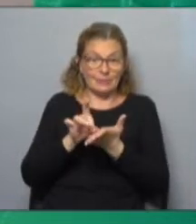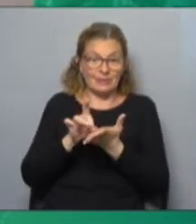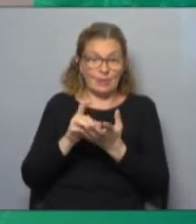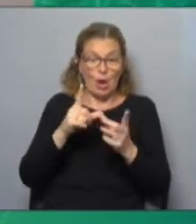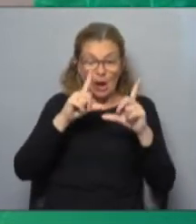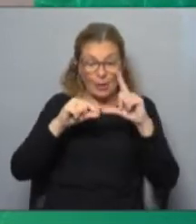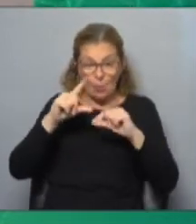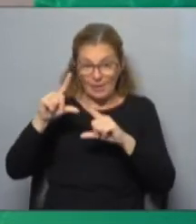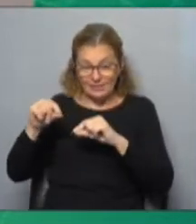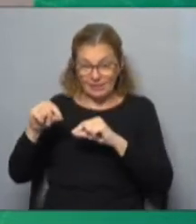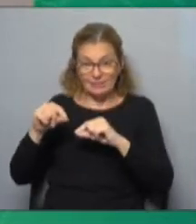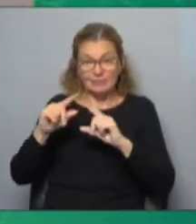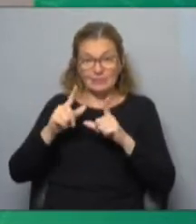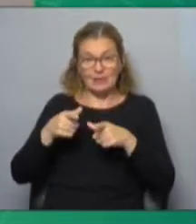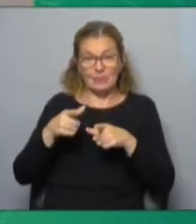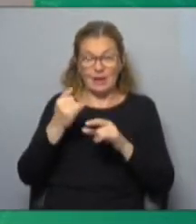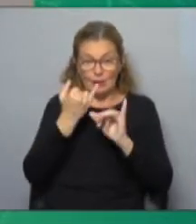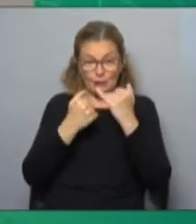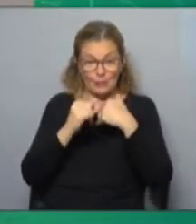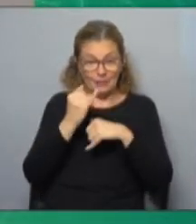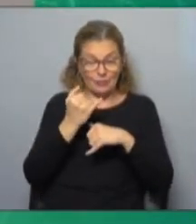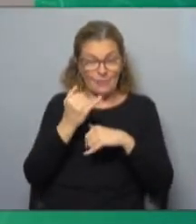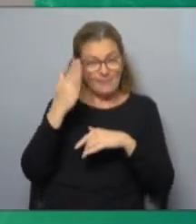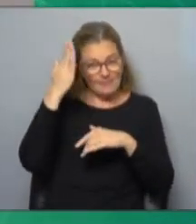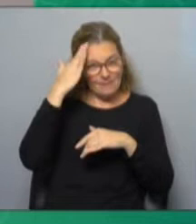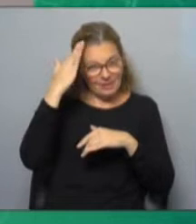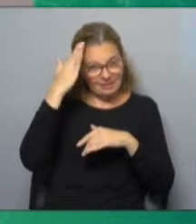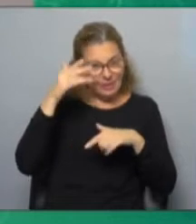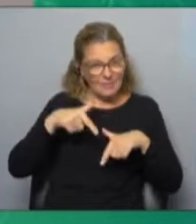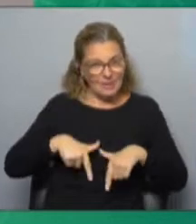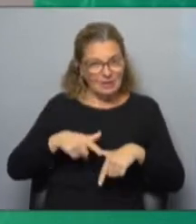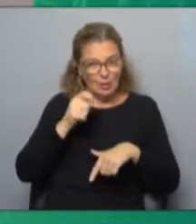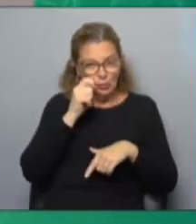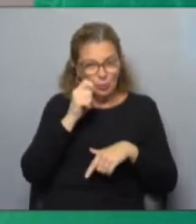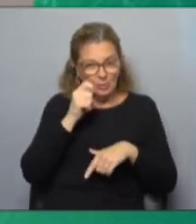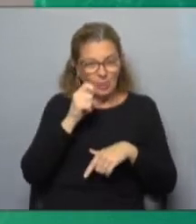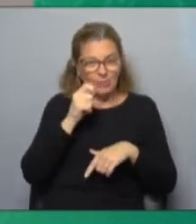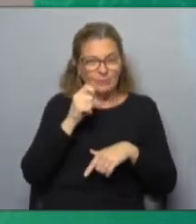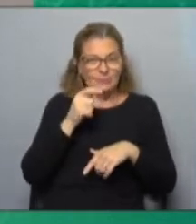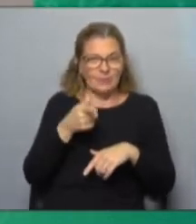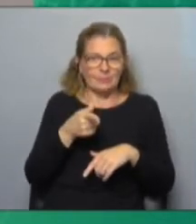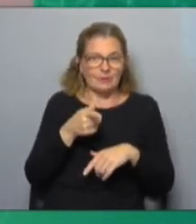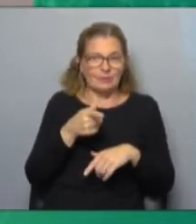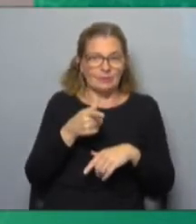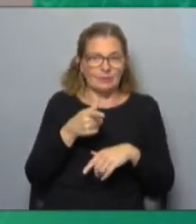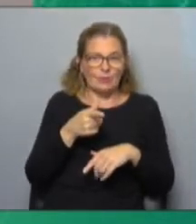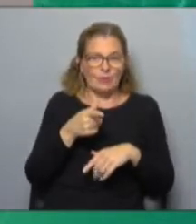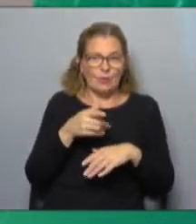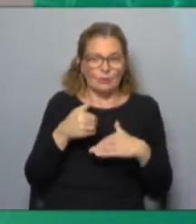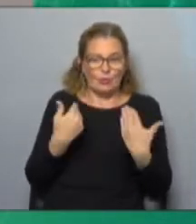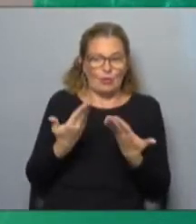encuesta y de procesamiento de información del Ministerio del Turismo a los efectos de las cuentas